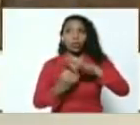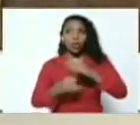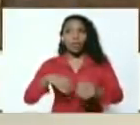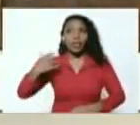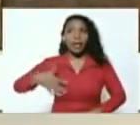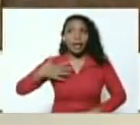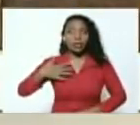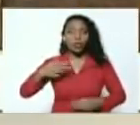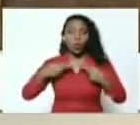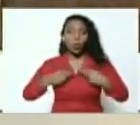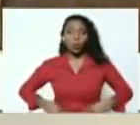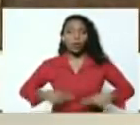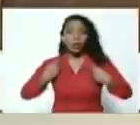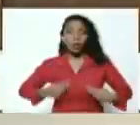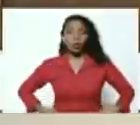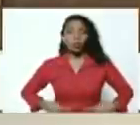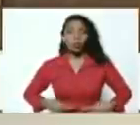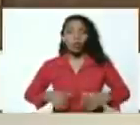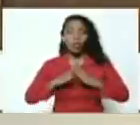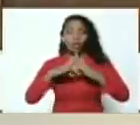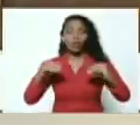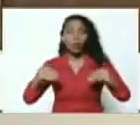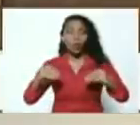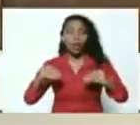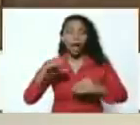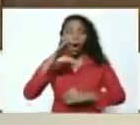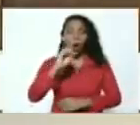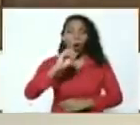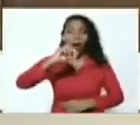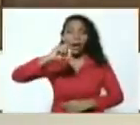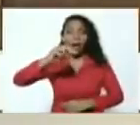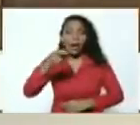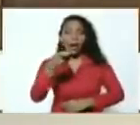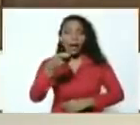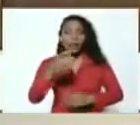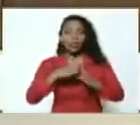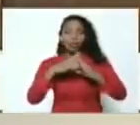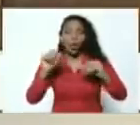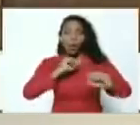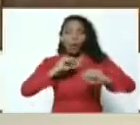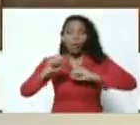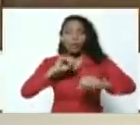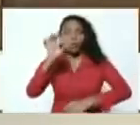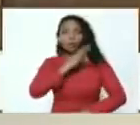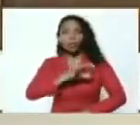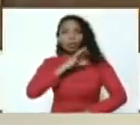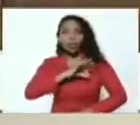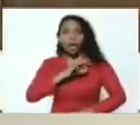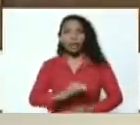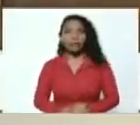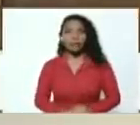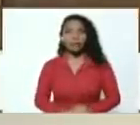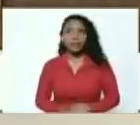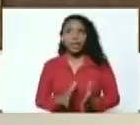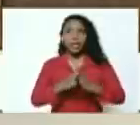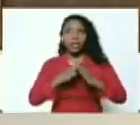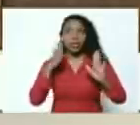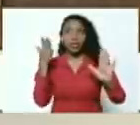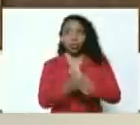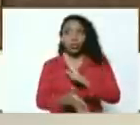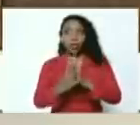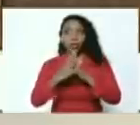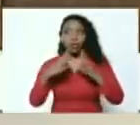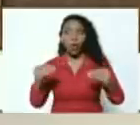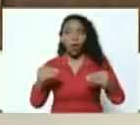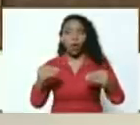derechos humanos, de todas las ONG, de todos los movimientos sociales y sobre todo de los